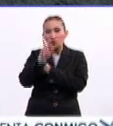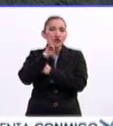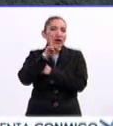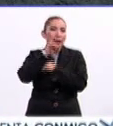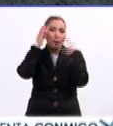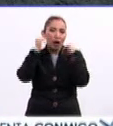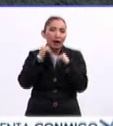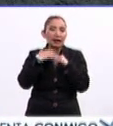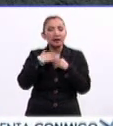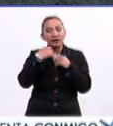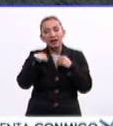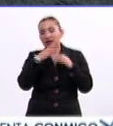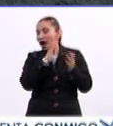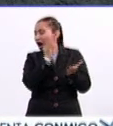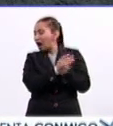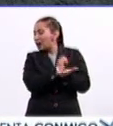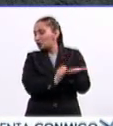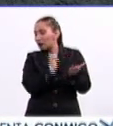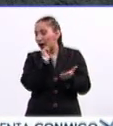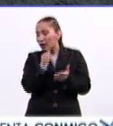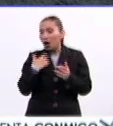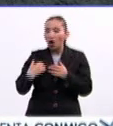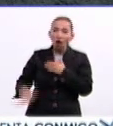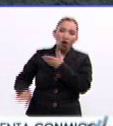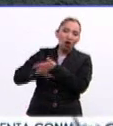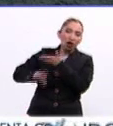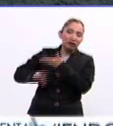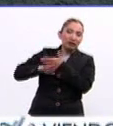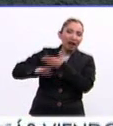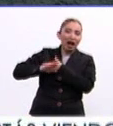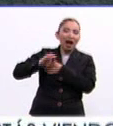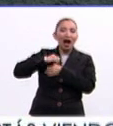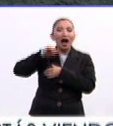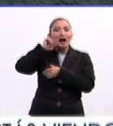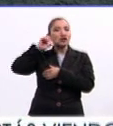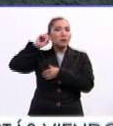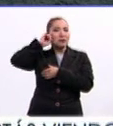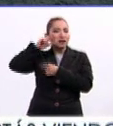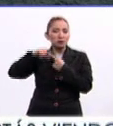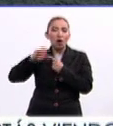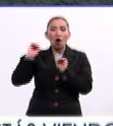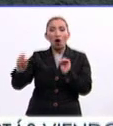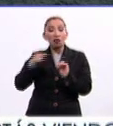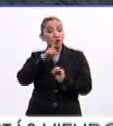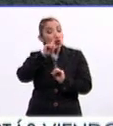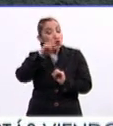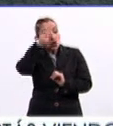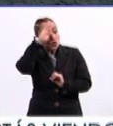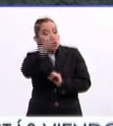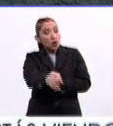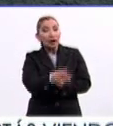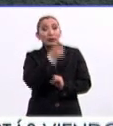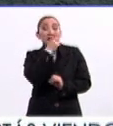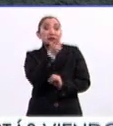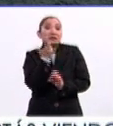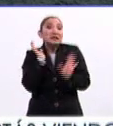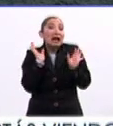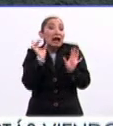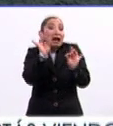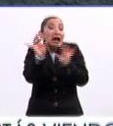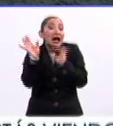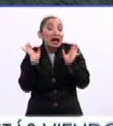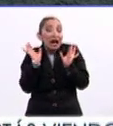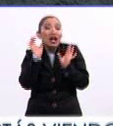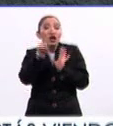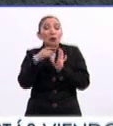letras, que si fue perseguida por los arzobispos, que si la silenciaron, se ha dicho hasta que tuvo un proceso secreto en el Santo Oficio, se ha